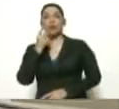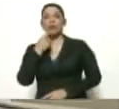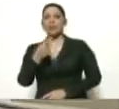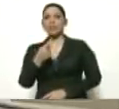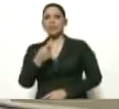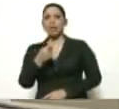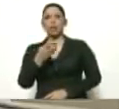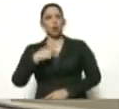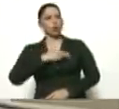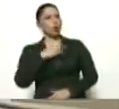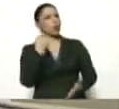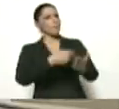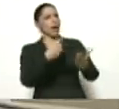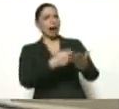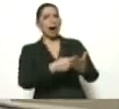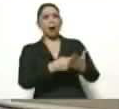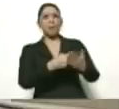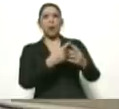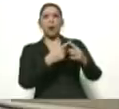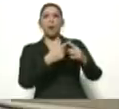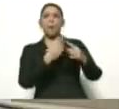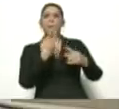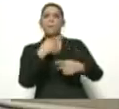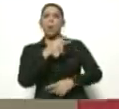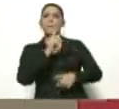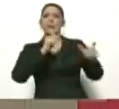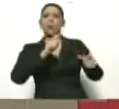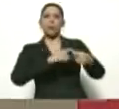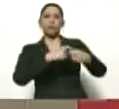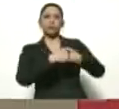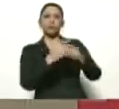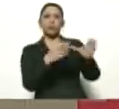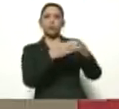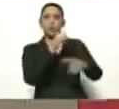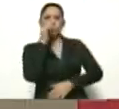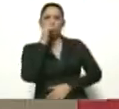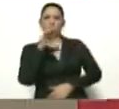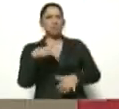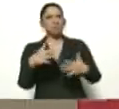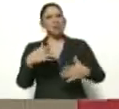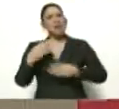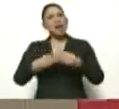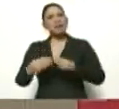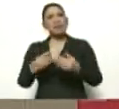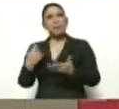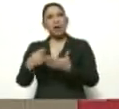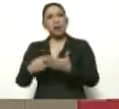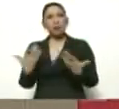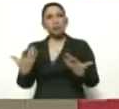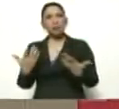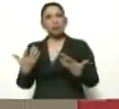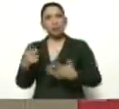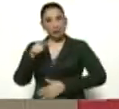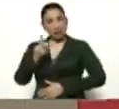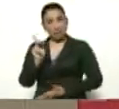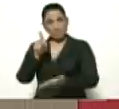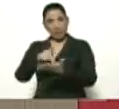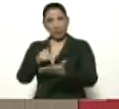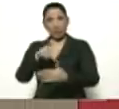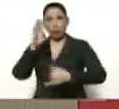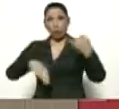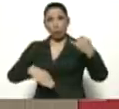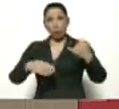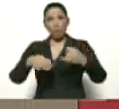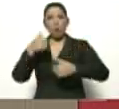recompensas por sus cabecillas quédense con la recompensa señor duque aquí le doy el paradero último en el que fue